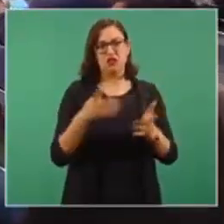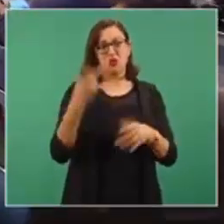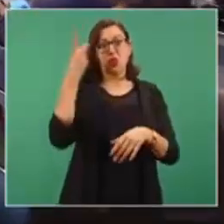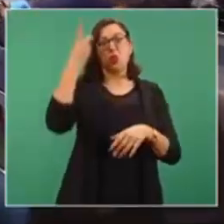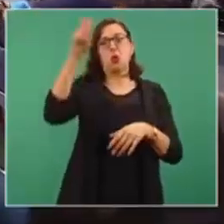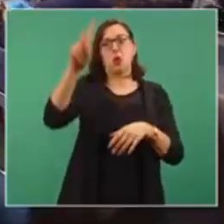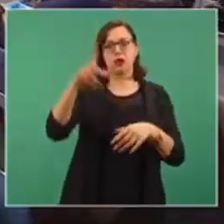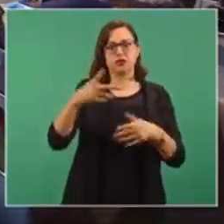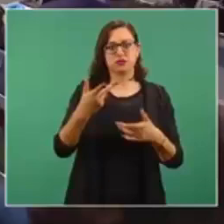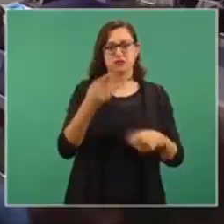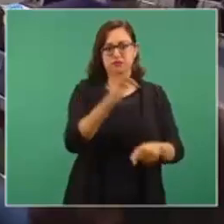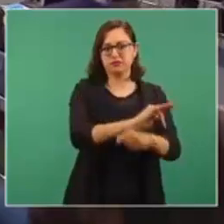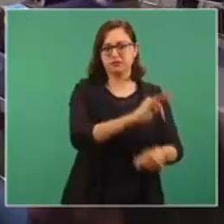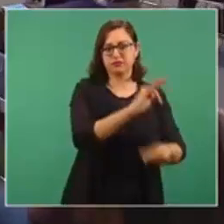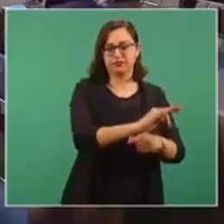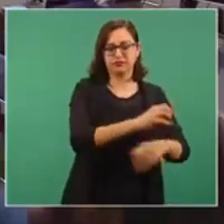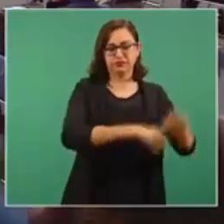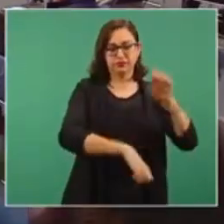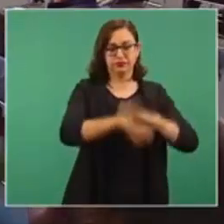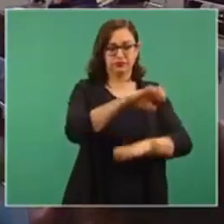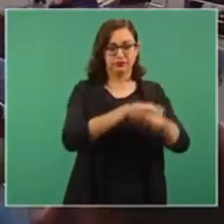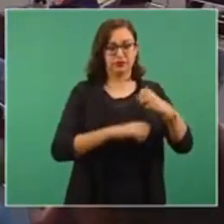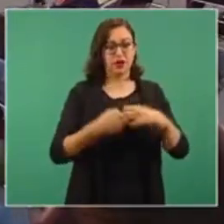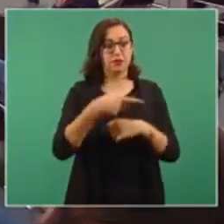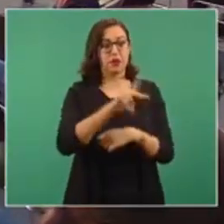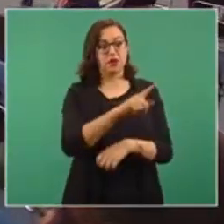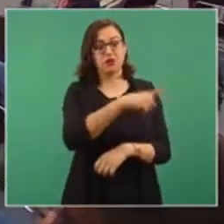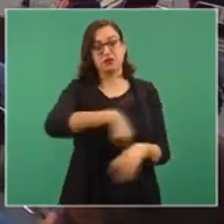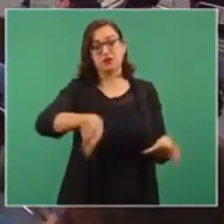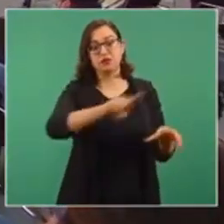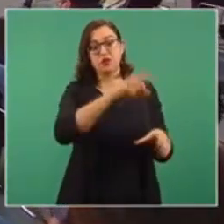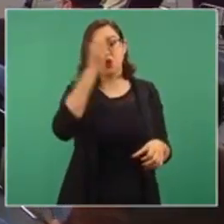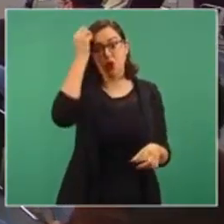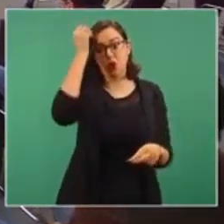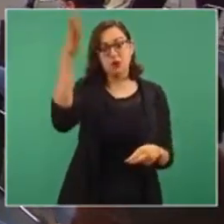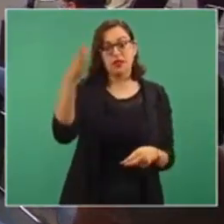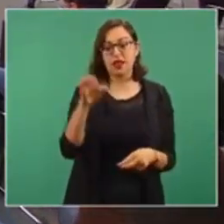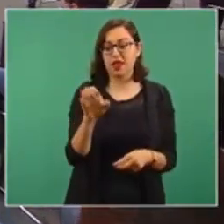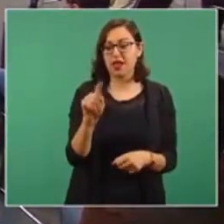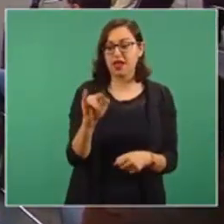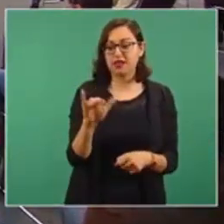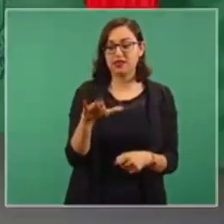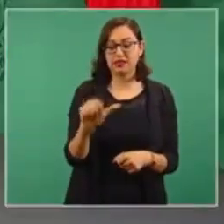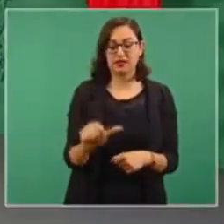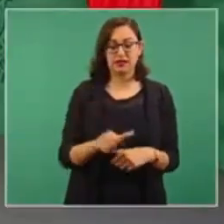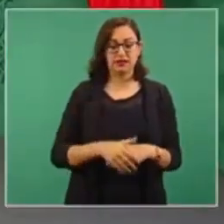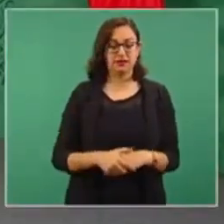pero pasan por encima de la ética y eso sí